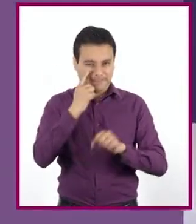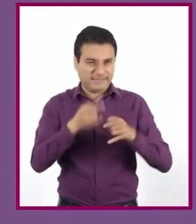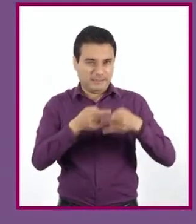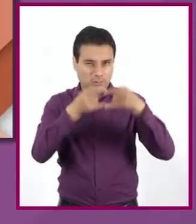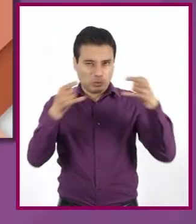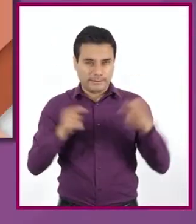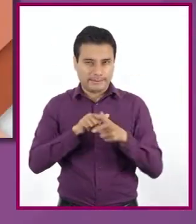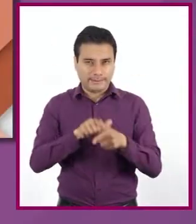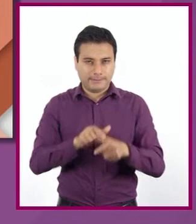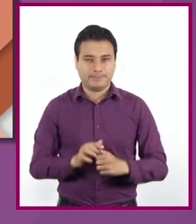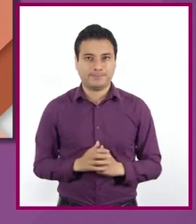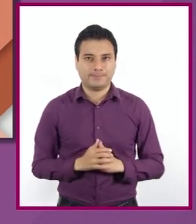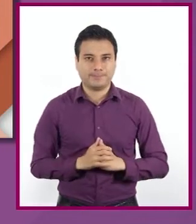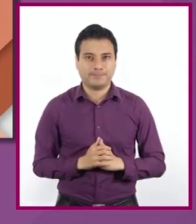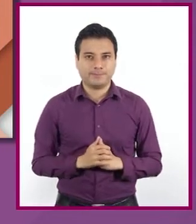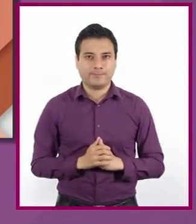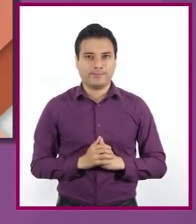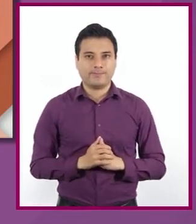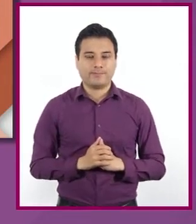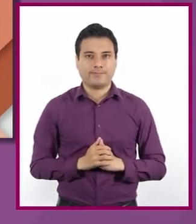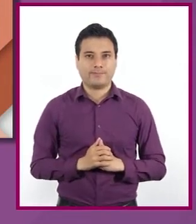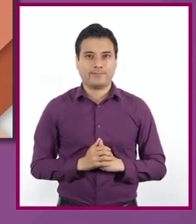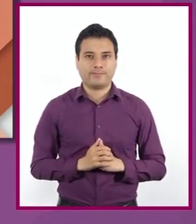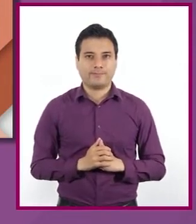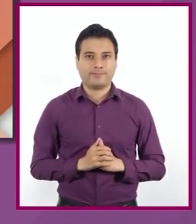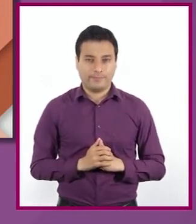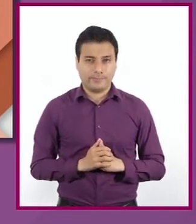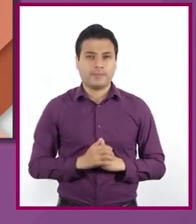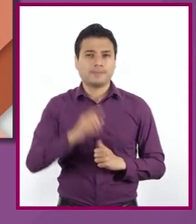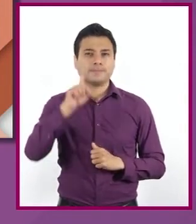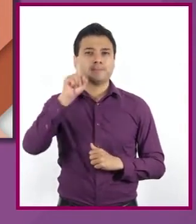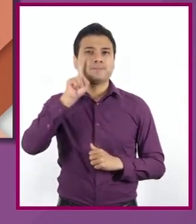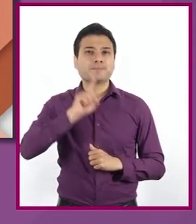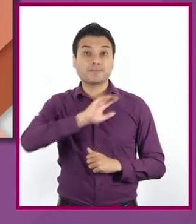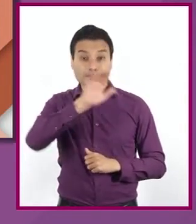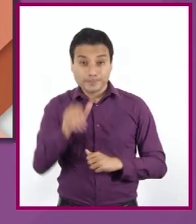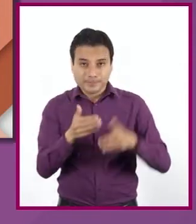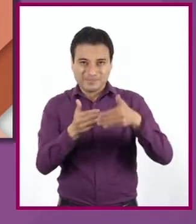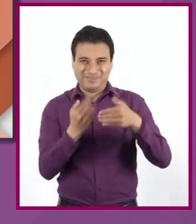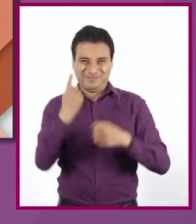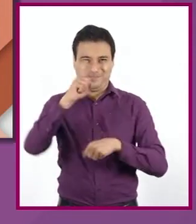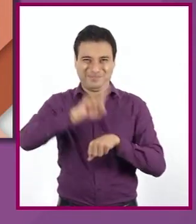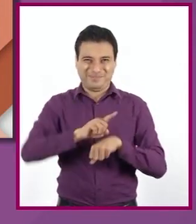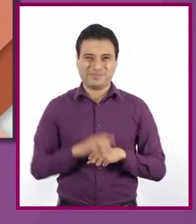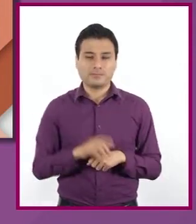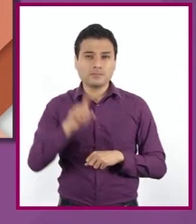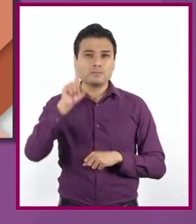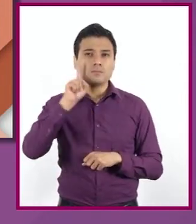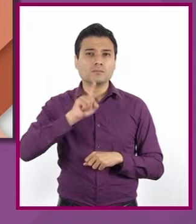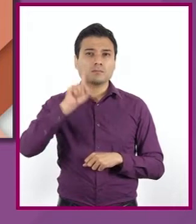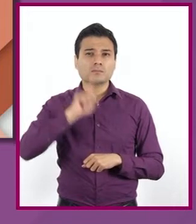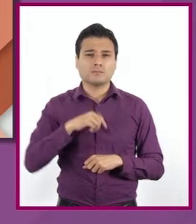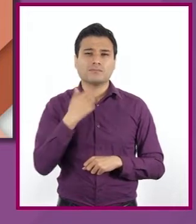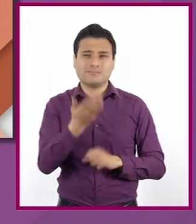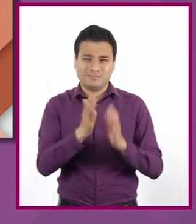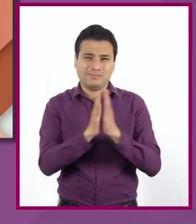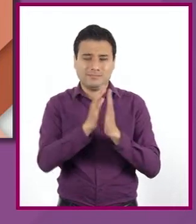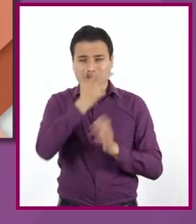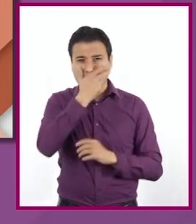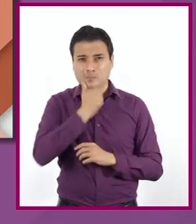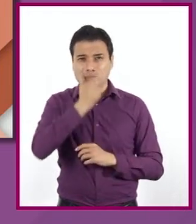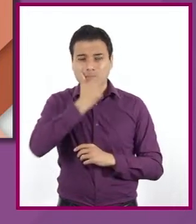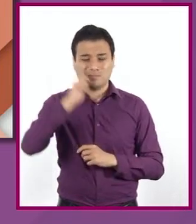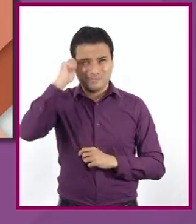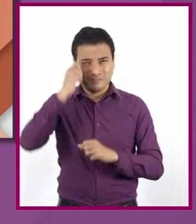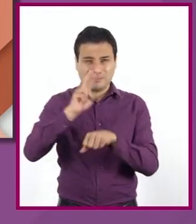leyenda. Una noche antes de que su vida finalizara, la mulata le solicitó a un carcelero que le consiguiera